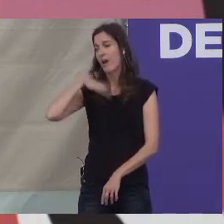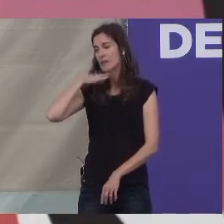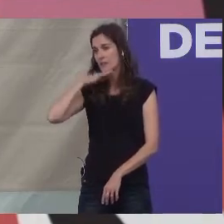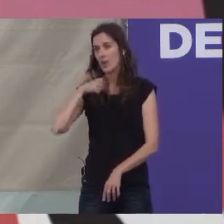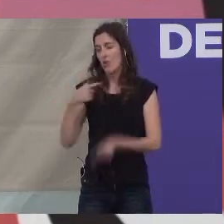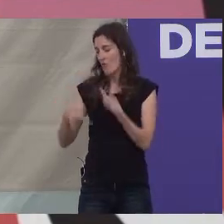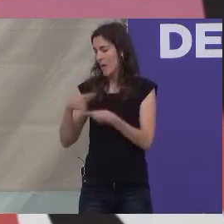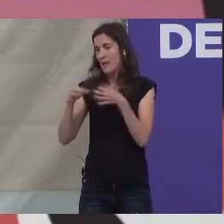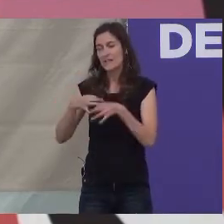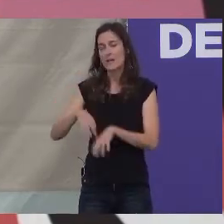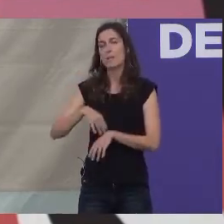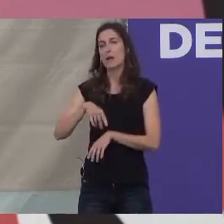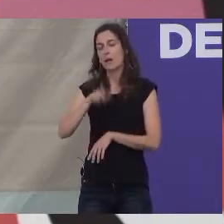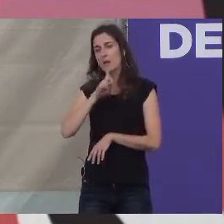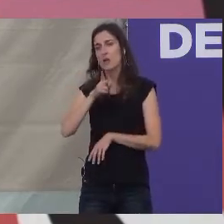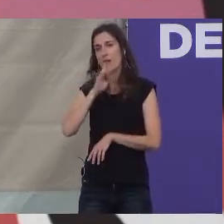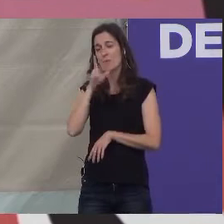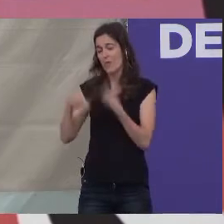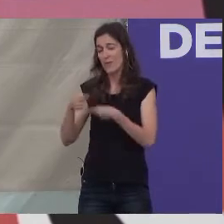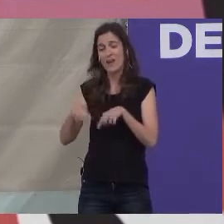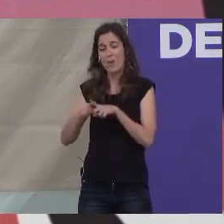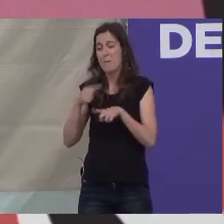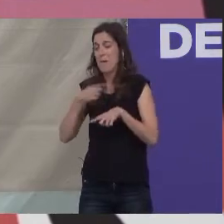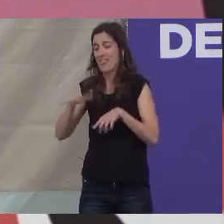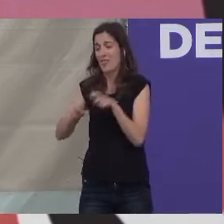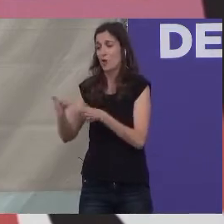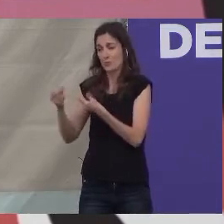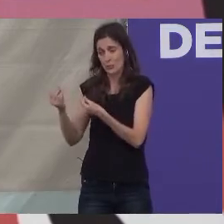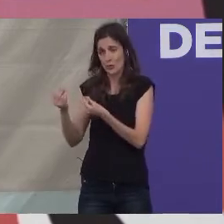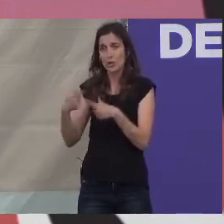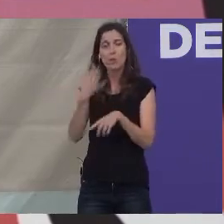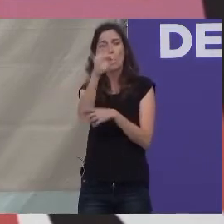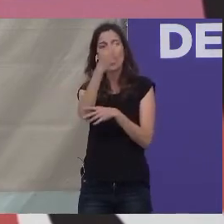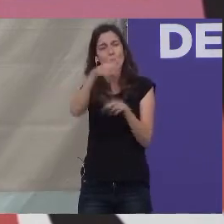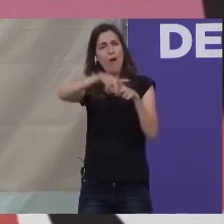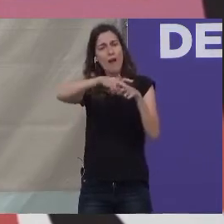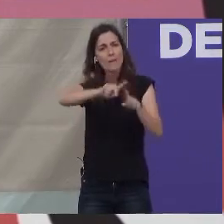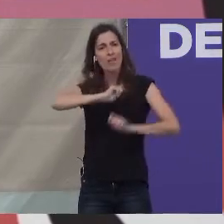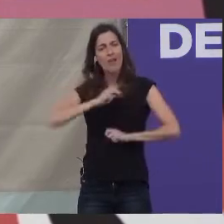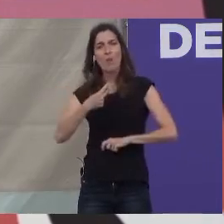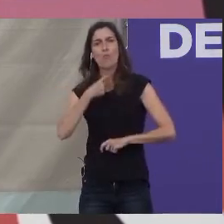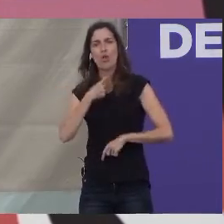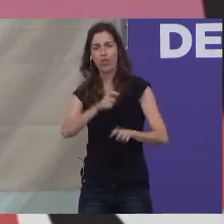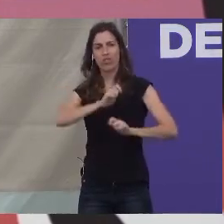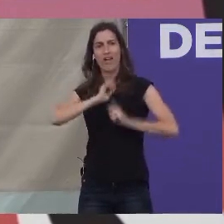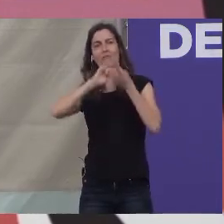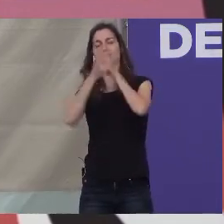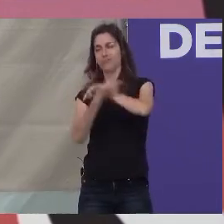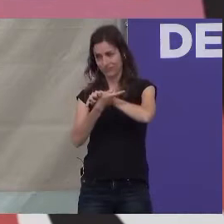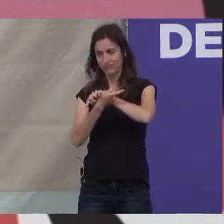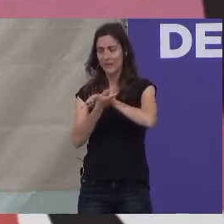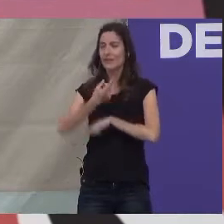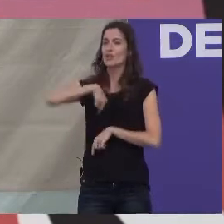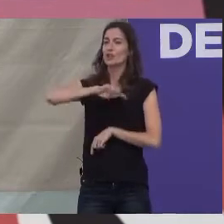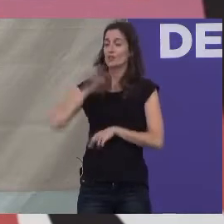Vengo de una familia de perdedores. Y Podemos era la herramienta de la voz, la herramienta del cambio. Hemos